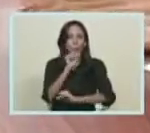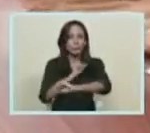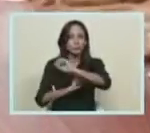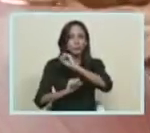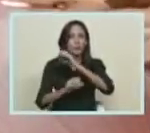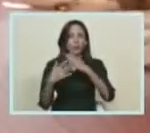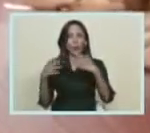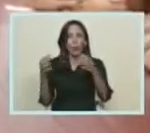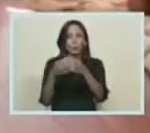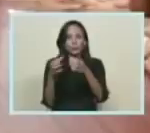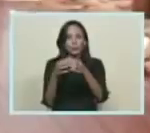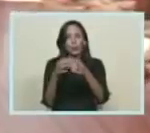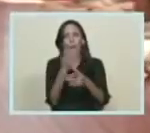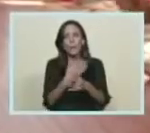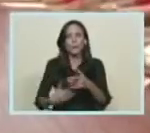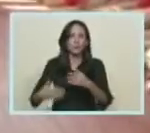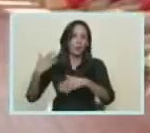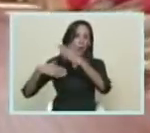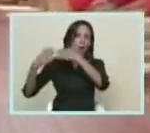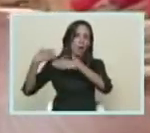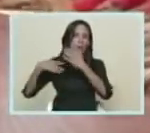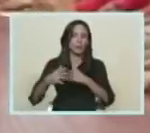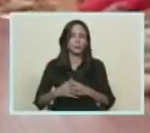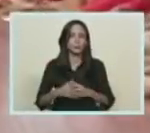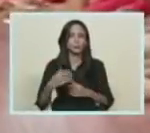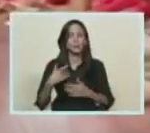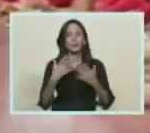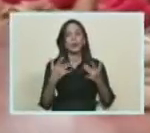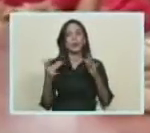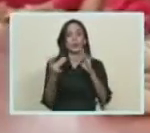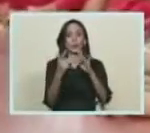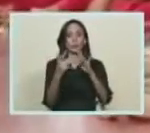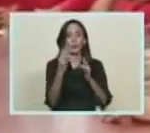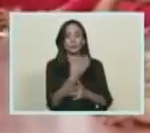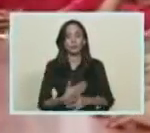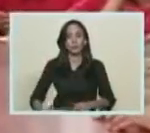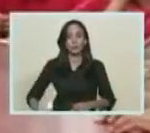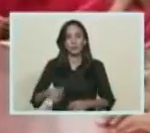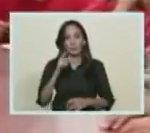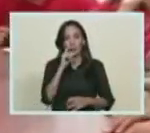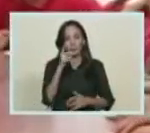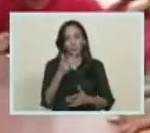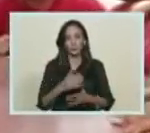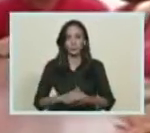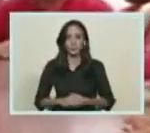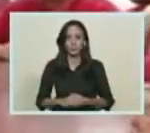recibimos múltiples consejos. Adelante, comandante.